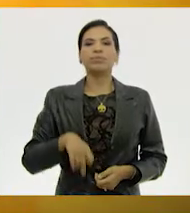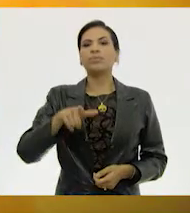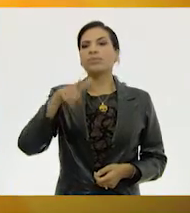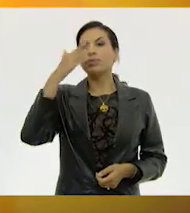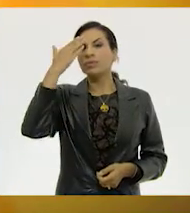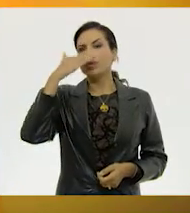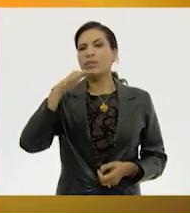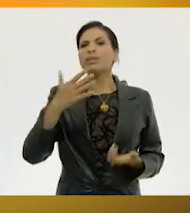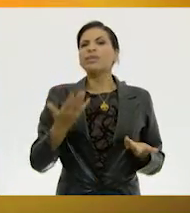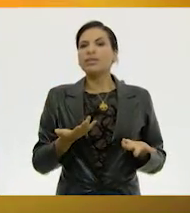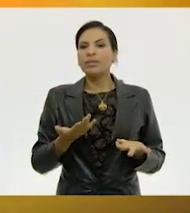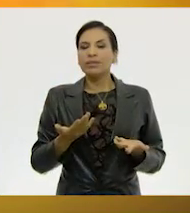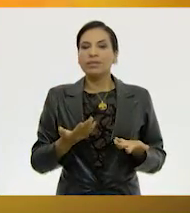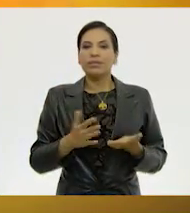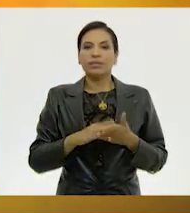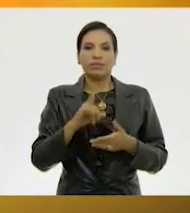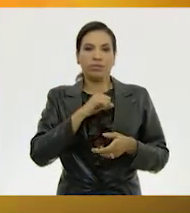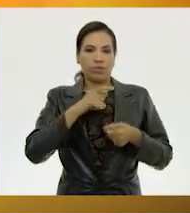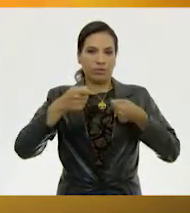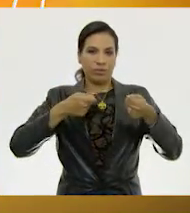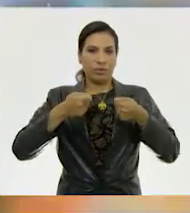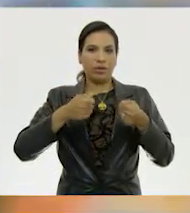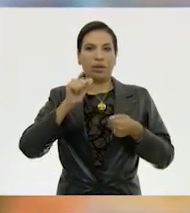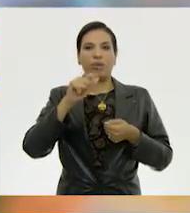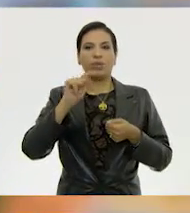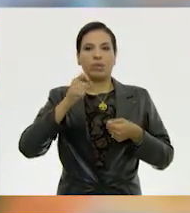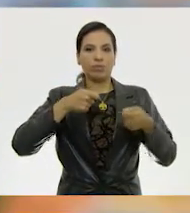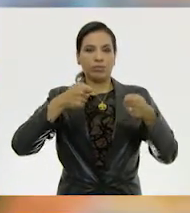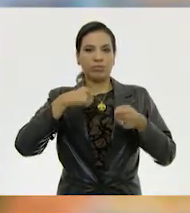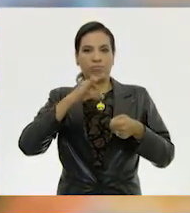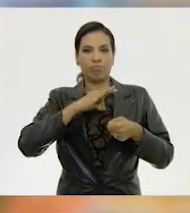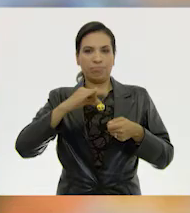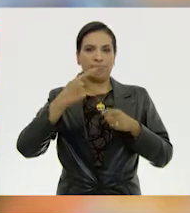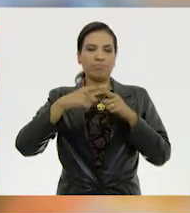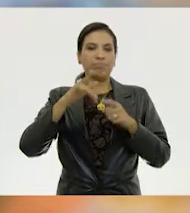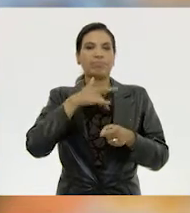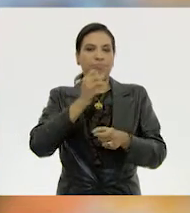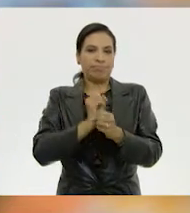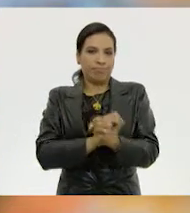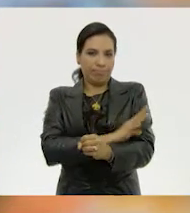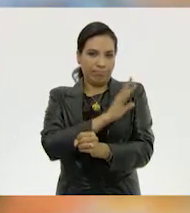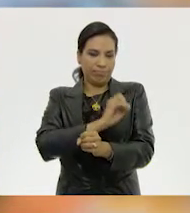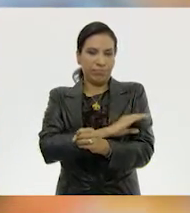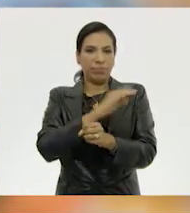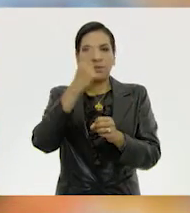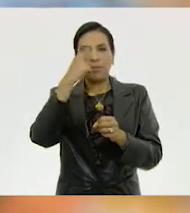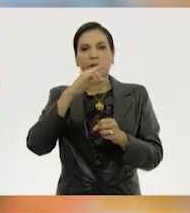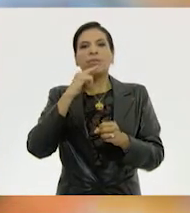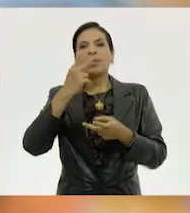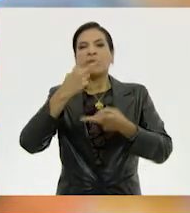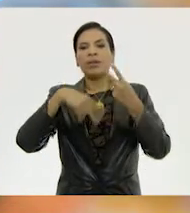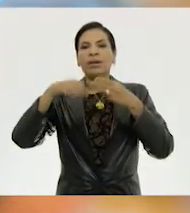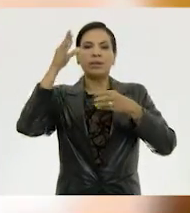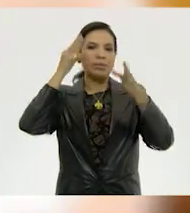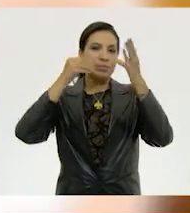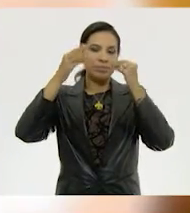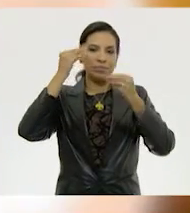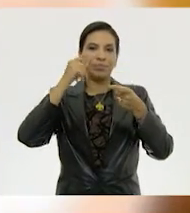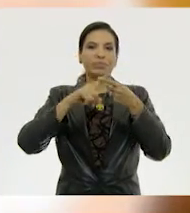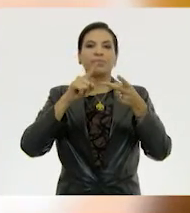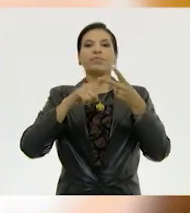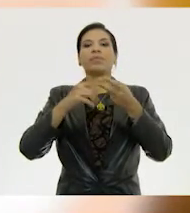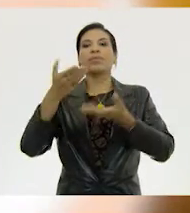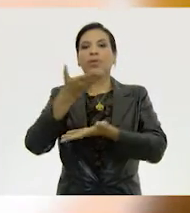¿Sabías que la autorregulación es la capacidad de gestionar las emociones con el fin de favorecer el aprendizaje,